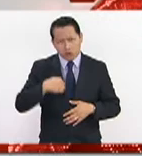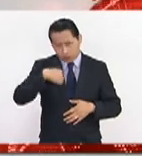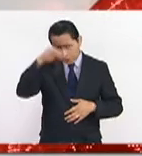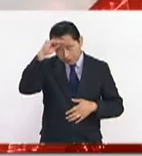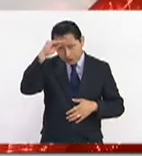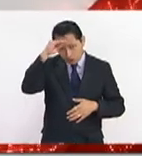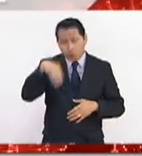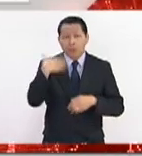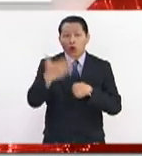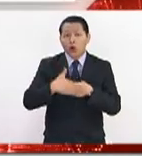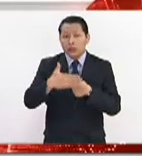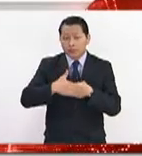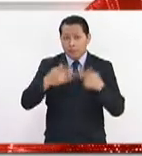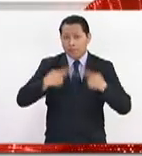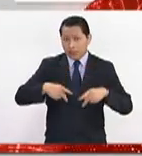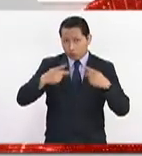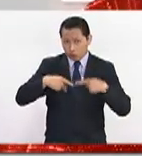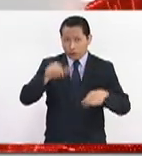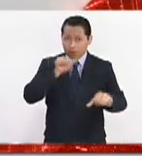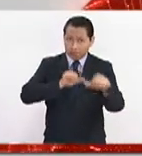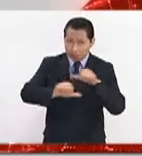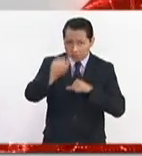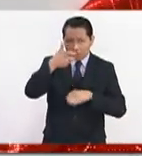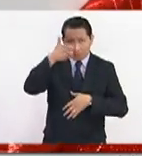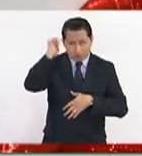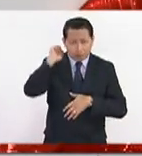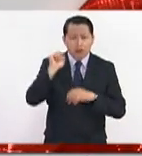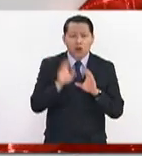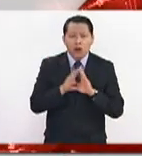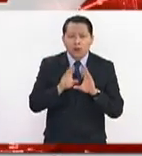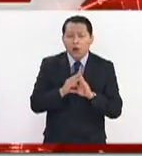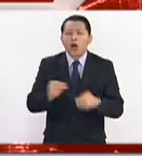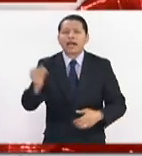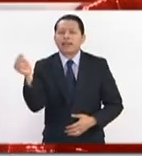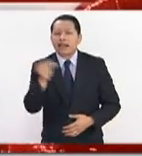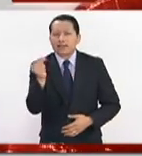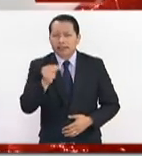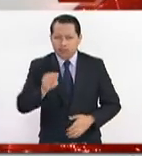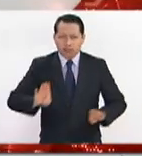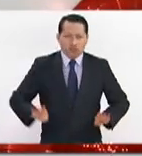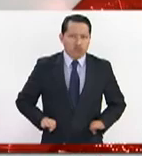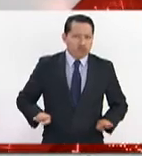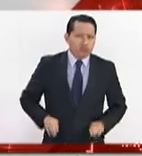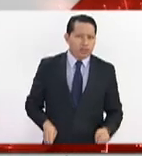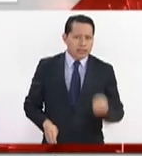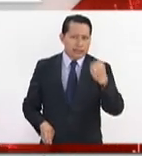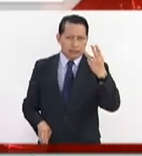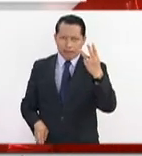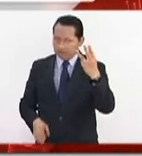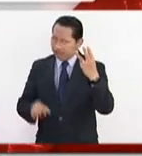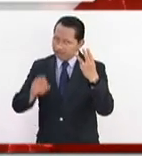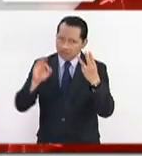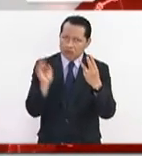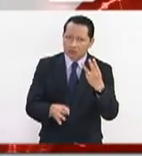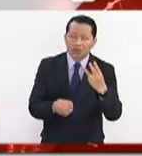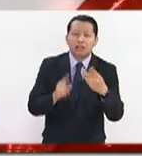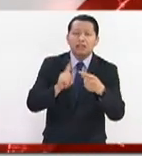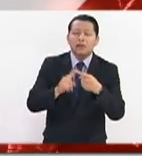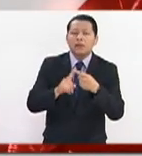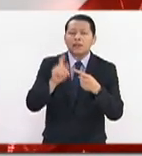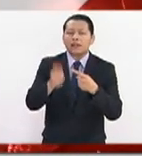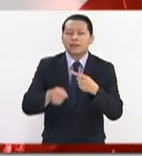me sustituya, en términos de lo deseable, necesita 3 grandes características.